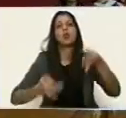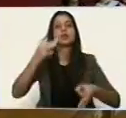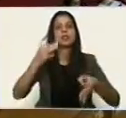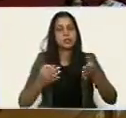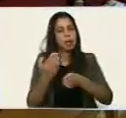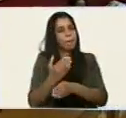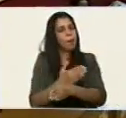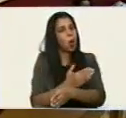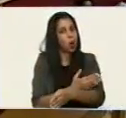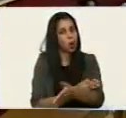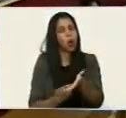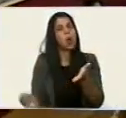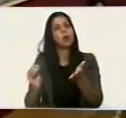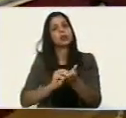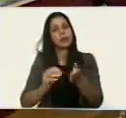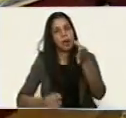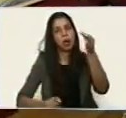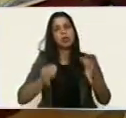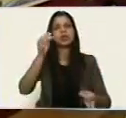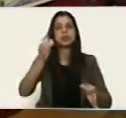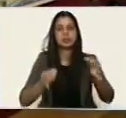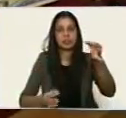Poco a poco comenzó a hacerse justicia.